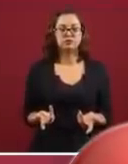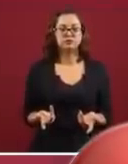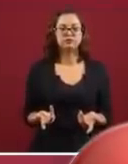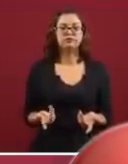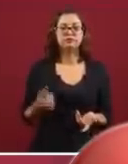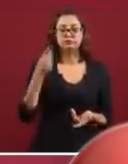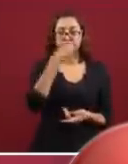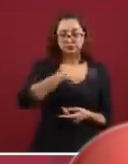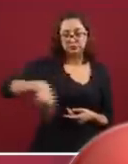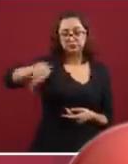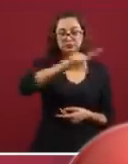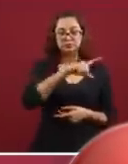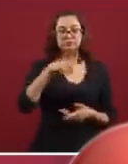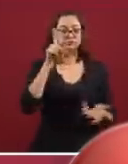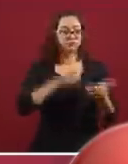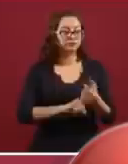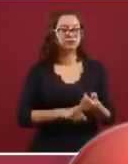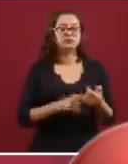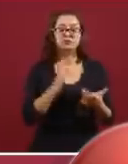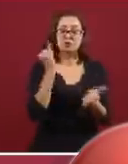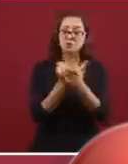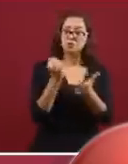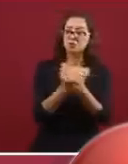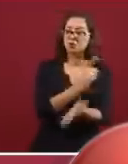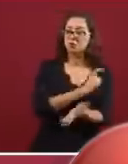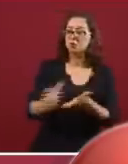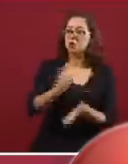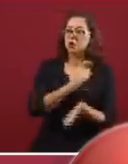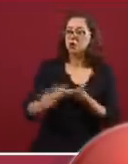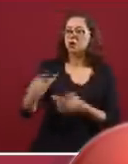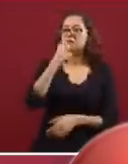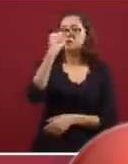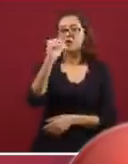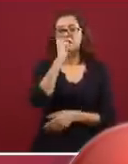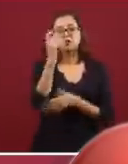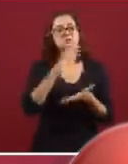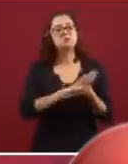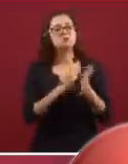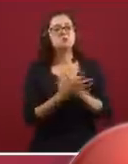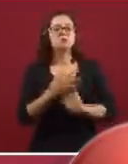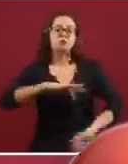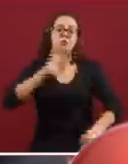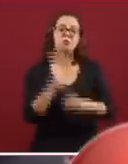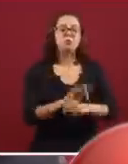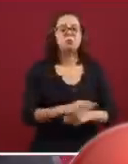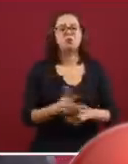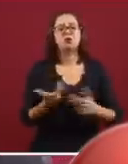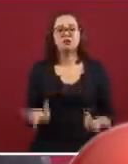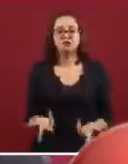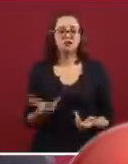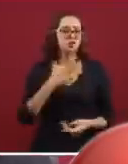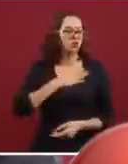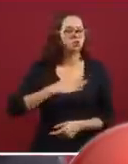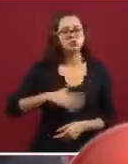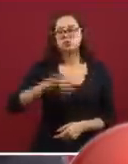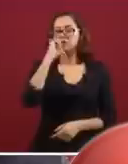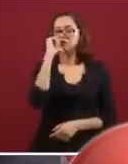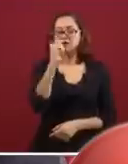un mecanismo de corrupción, de influyentismo y una gran